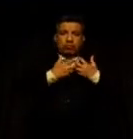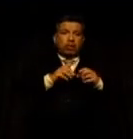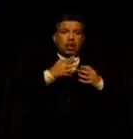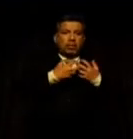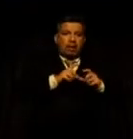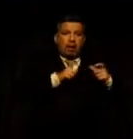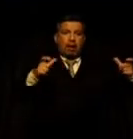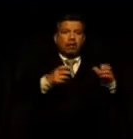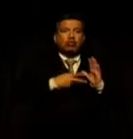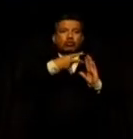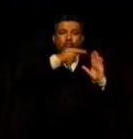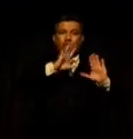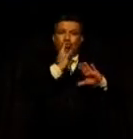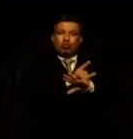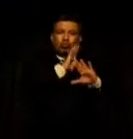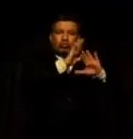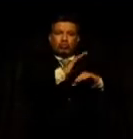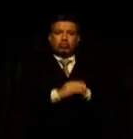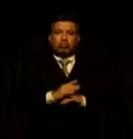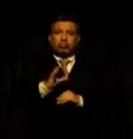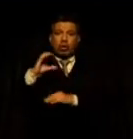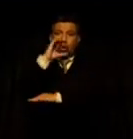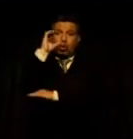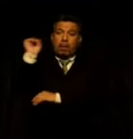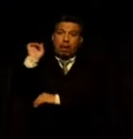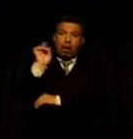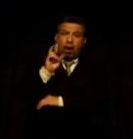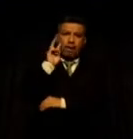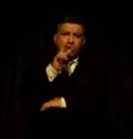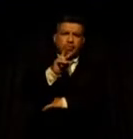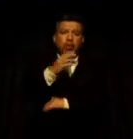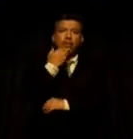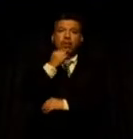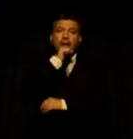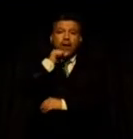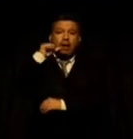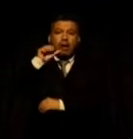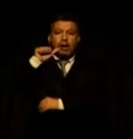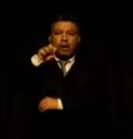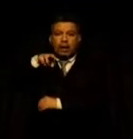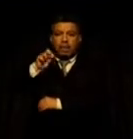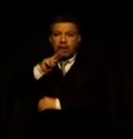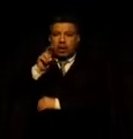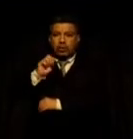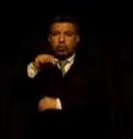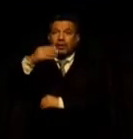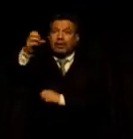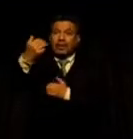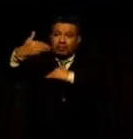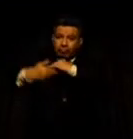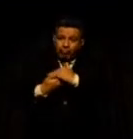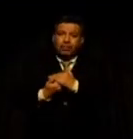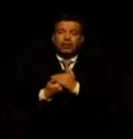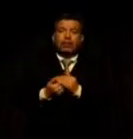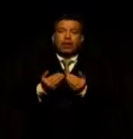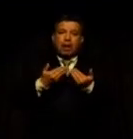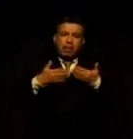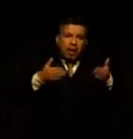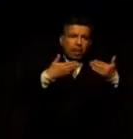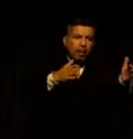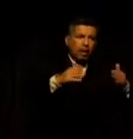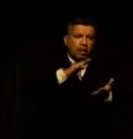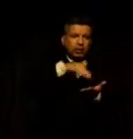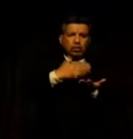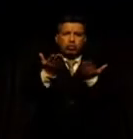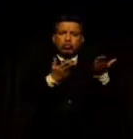hemos visto cosas maravillosas pasando en colombia en estos dos años cuando vemos que amazon web services quiere estar en colombia quería ampliar su centro